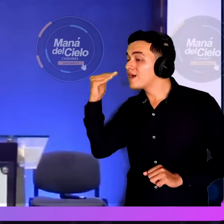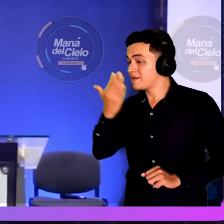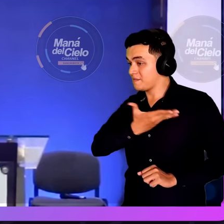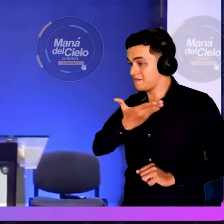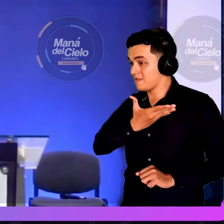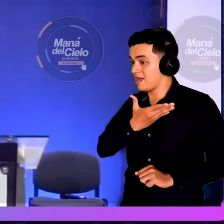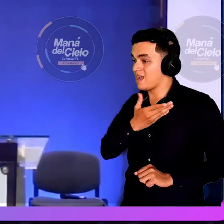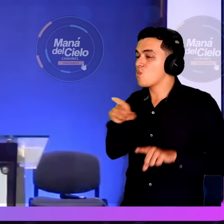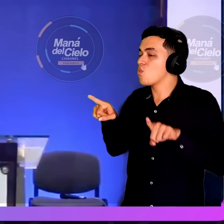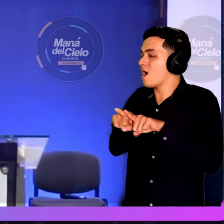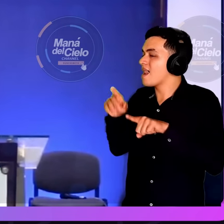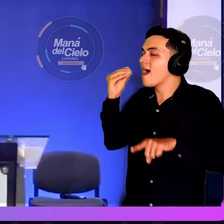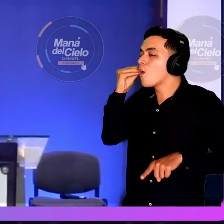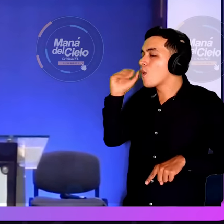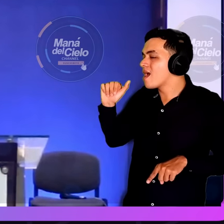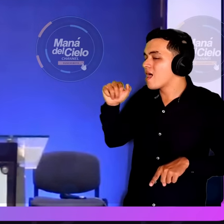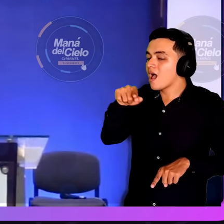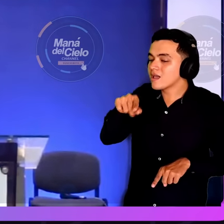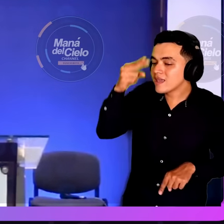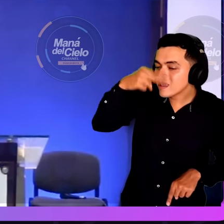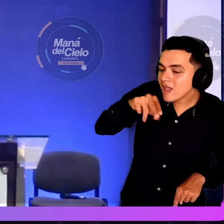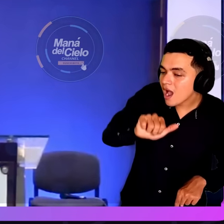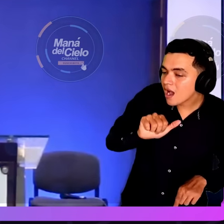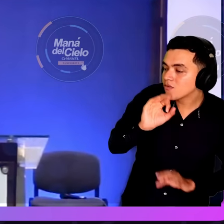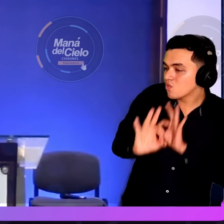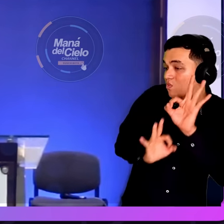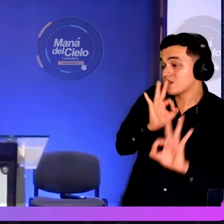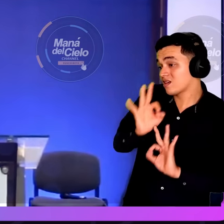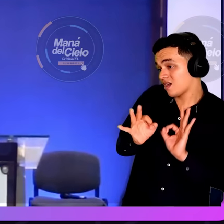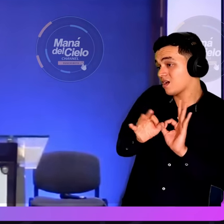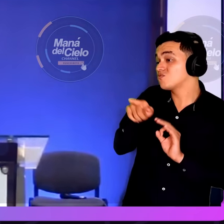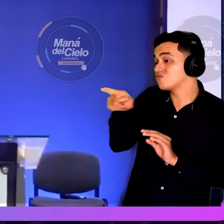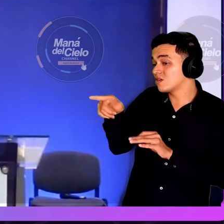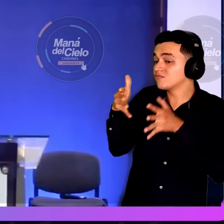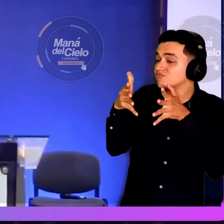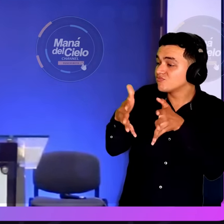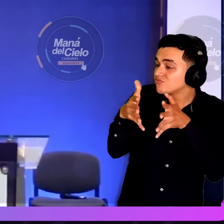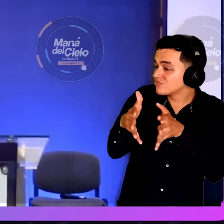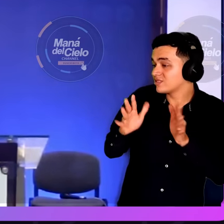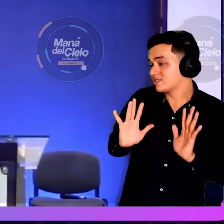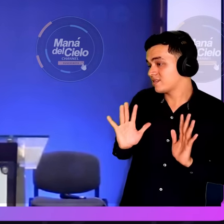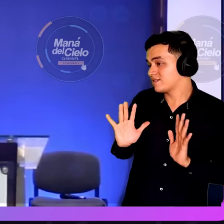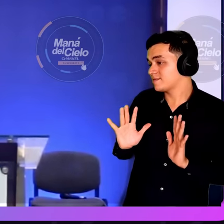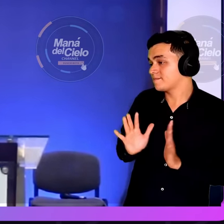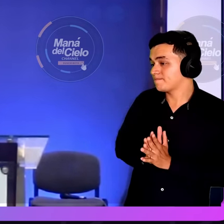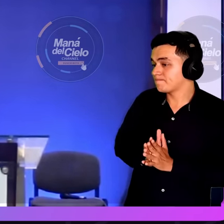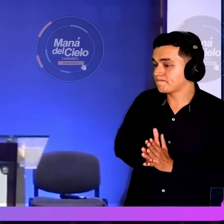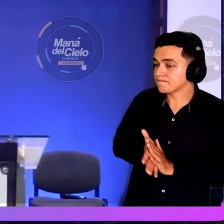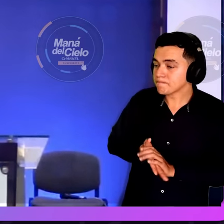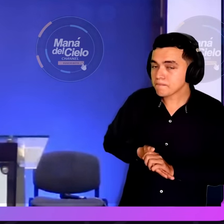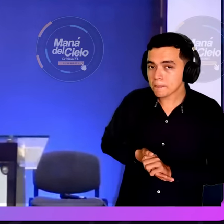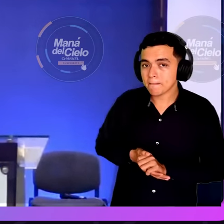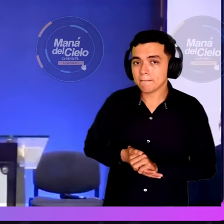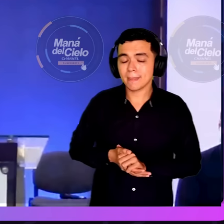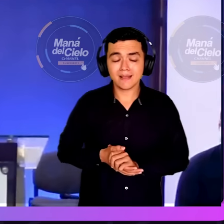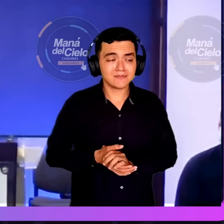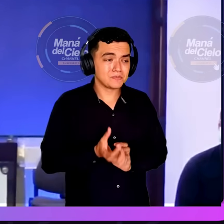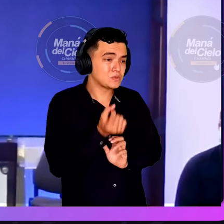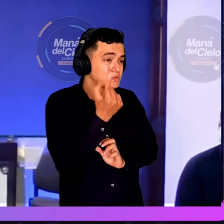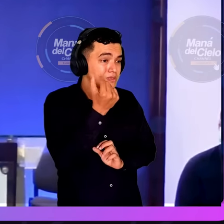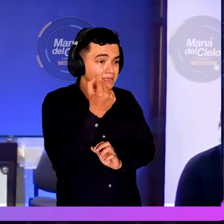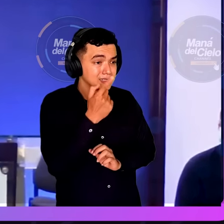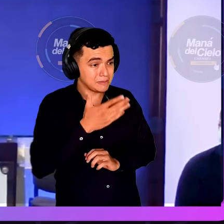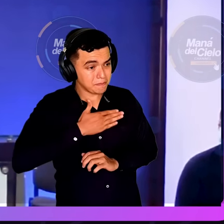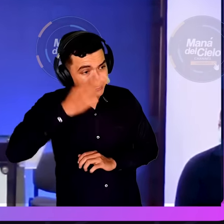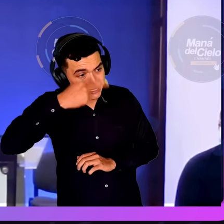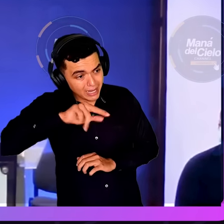Yo, Señor, hazle sentir a ella el resultado de la oración, para que cuando yo hable, ella lo sienta. comencé a